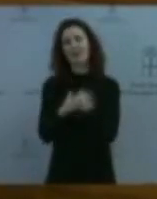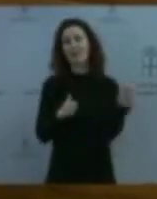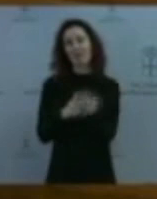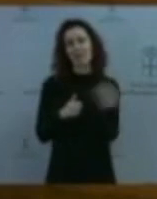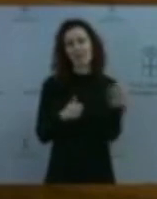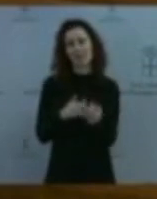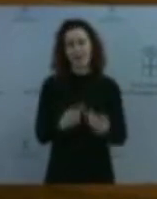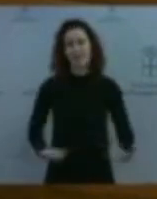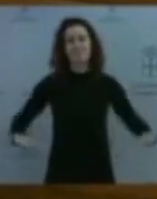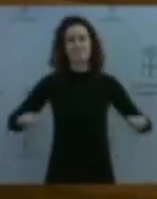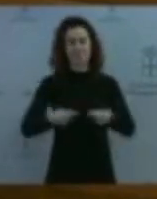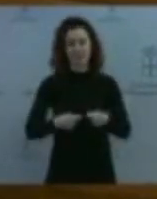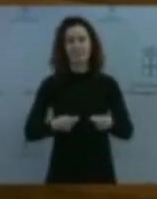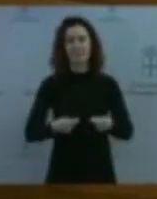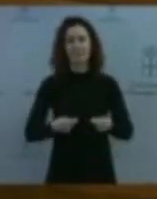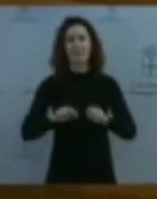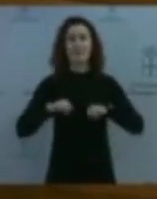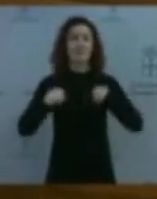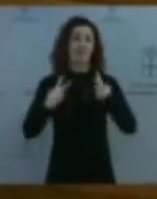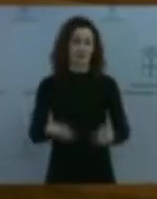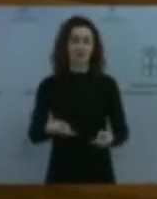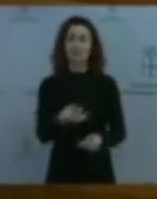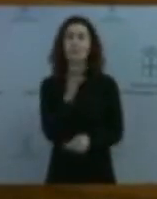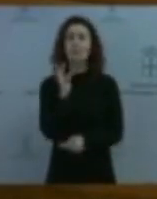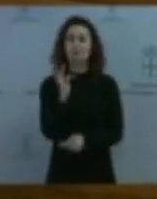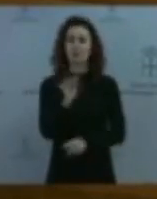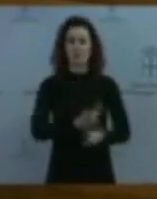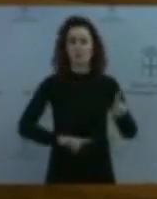los problemas. Le invito a ello. Confío en que seremos capaces de encontrarnos en ese camino.